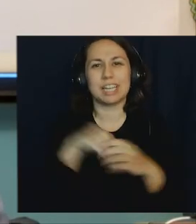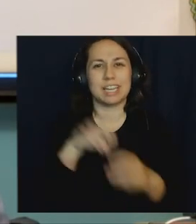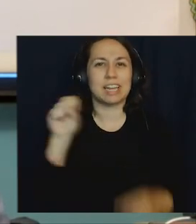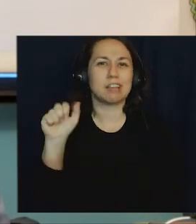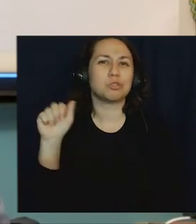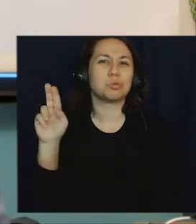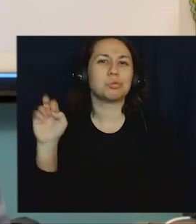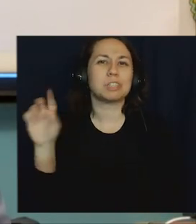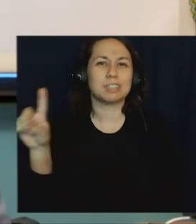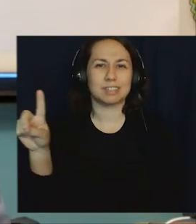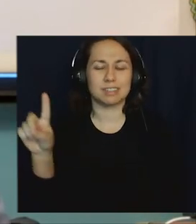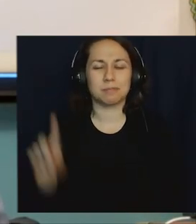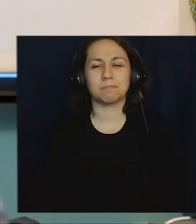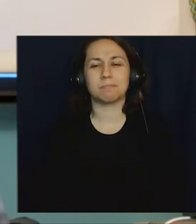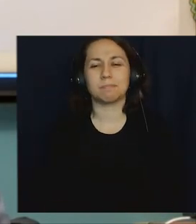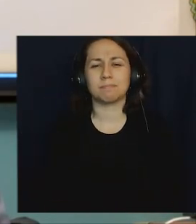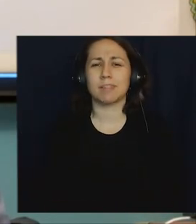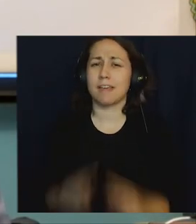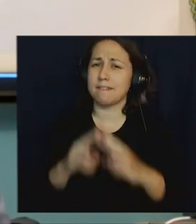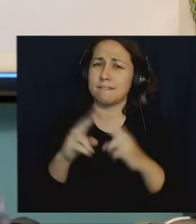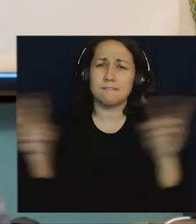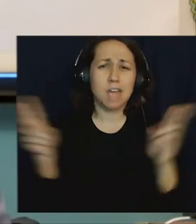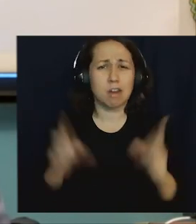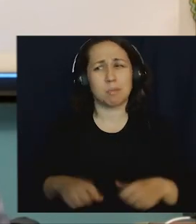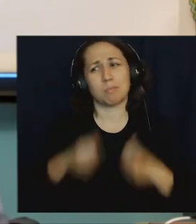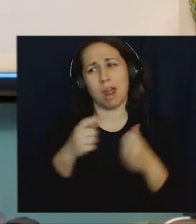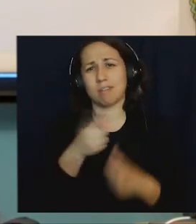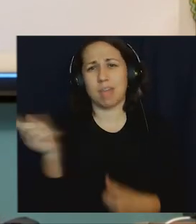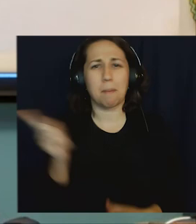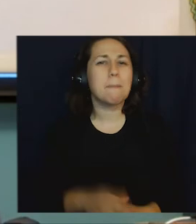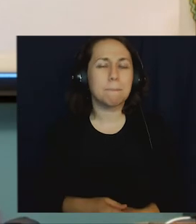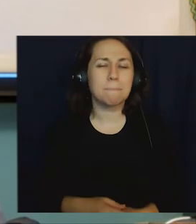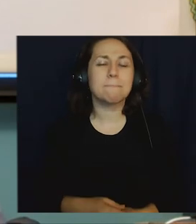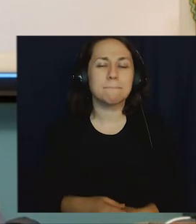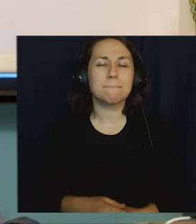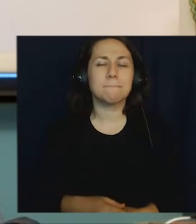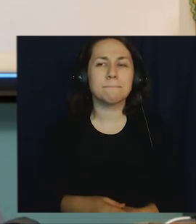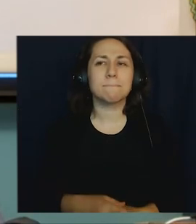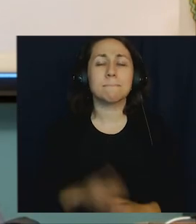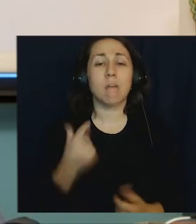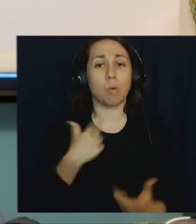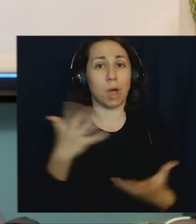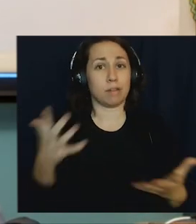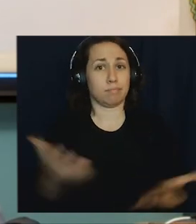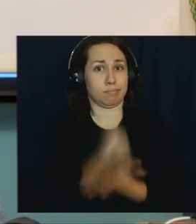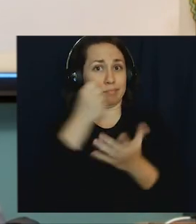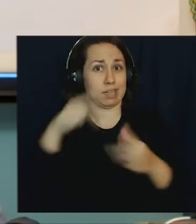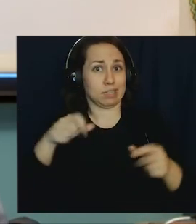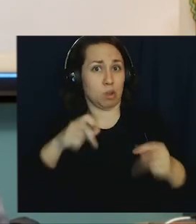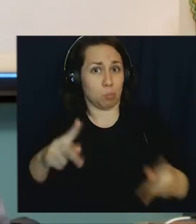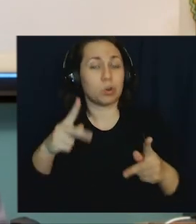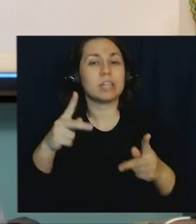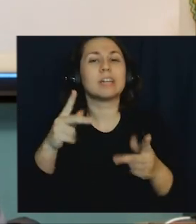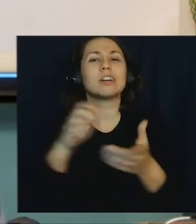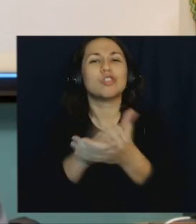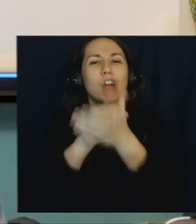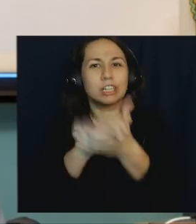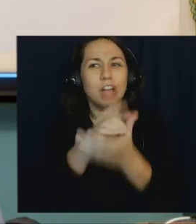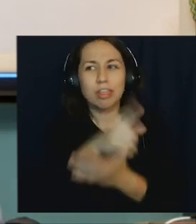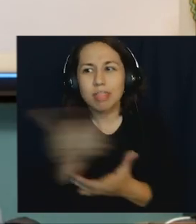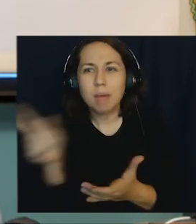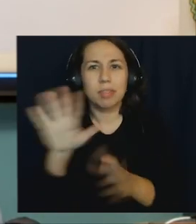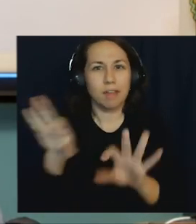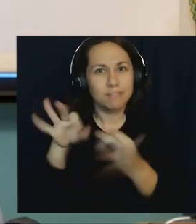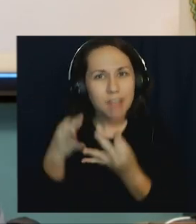para felicitarlos a ellos, a sus familias, y también quiero ofrecer un reconocimiento especial a nuestros consejeros, la señora